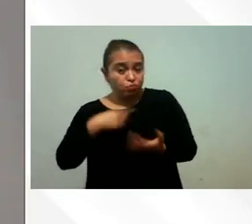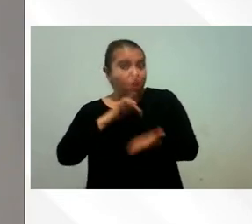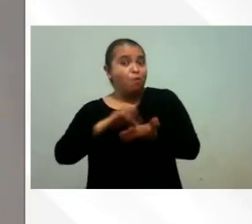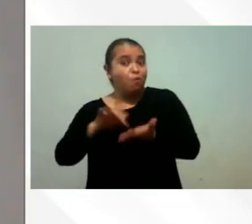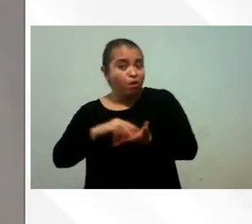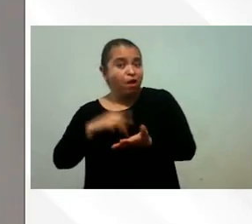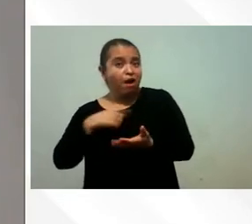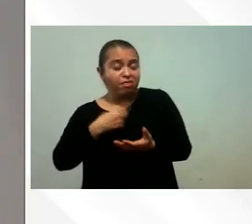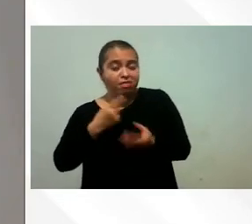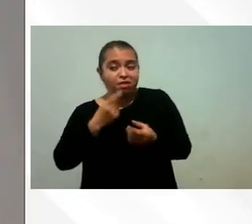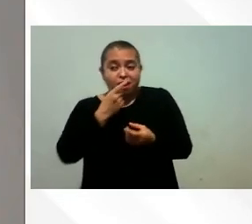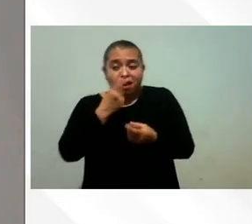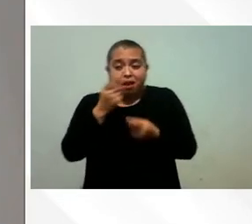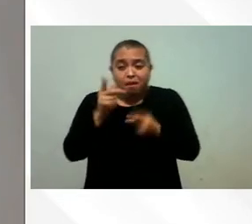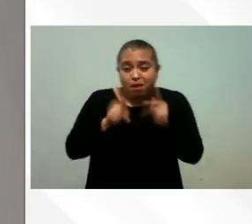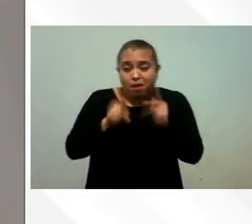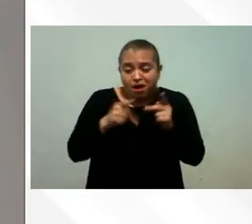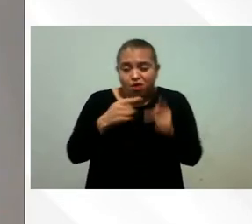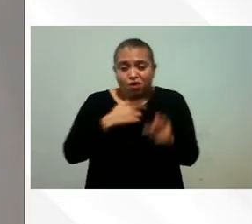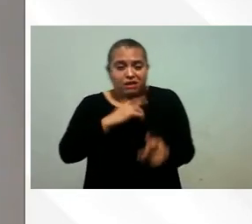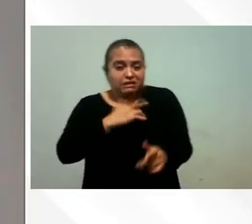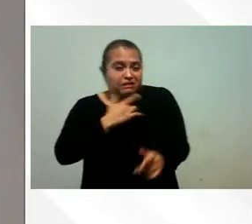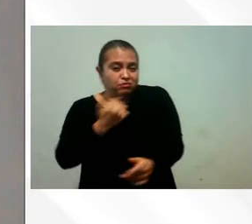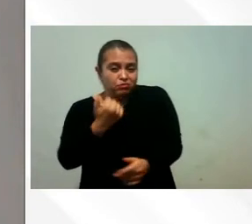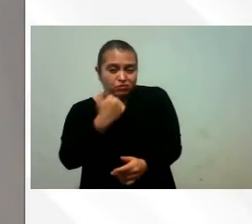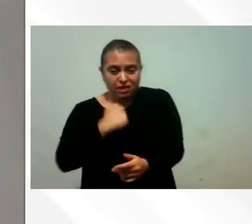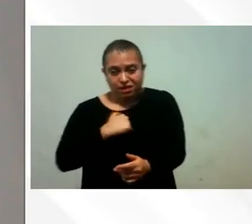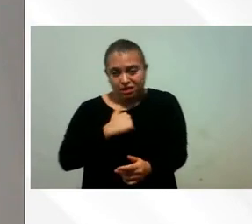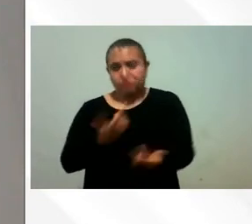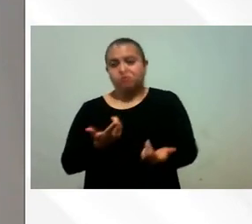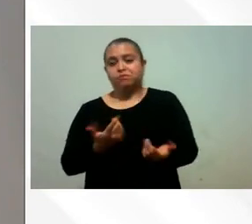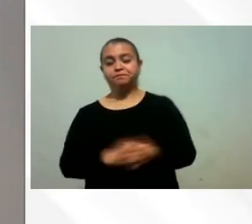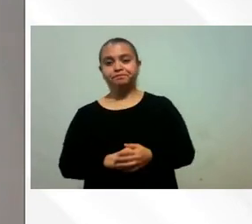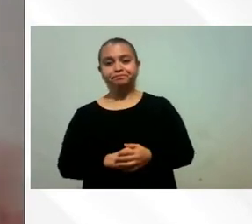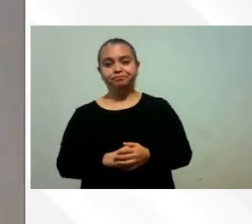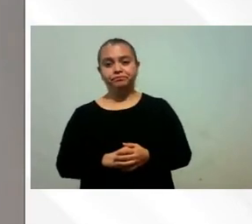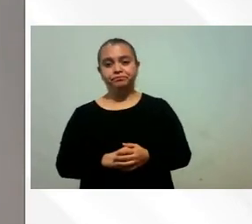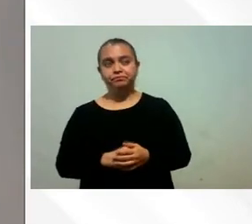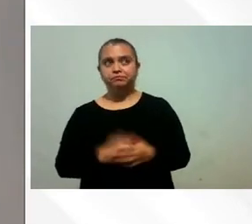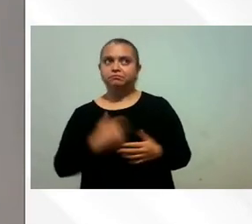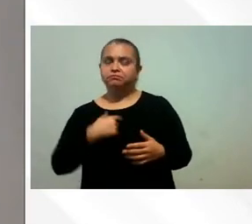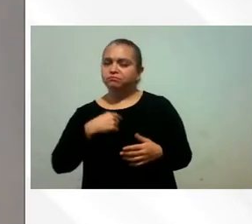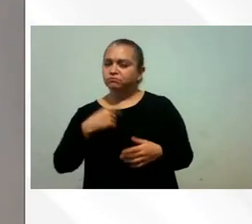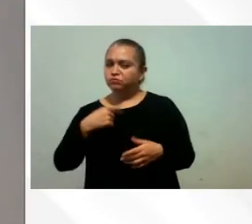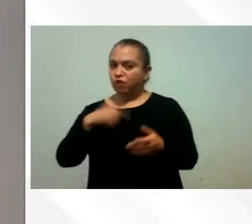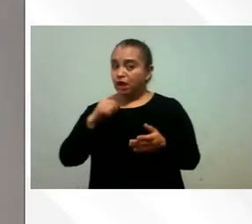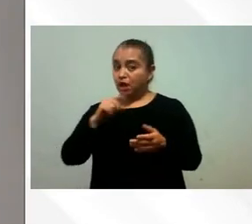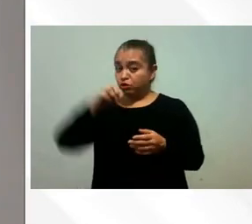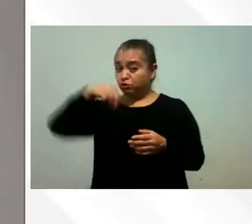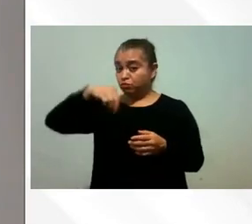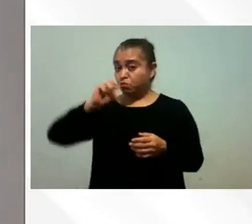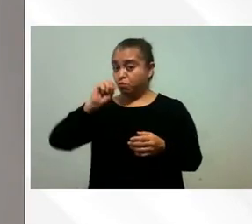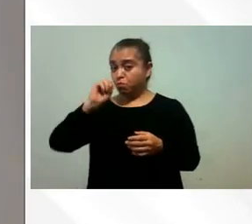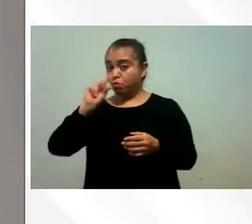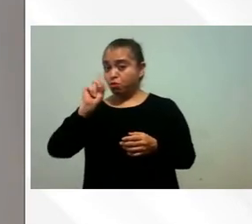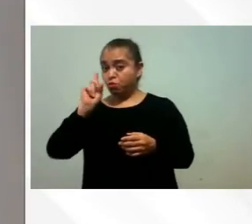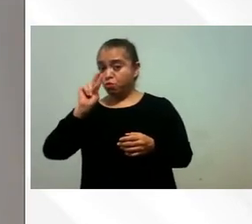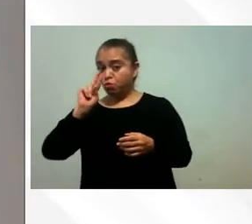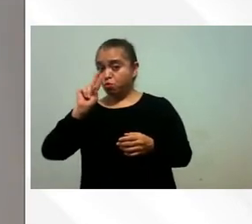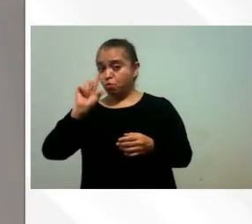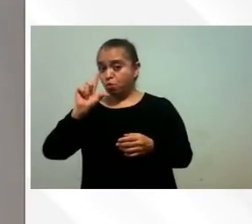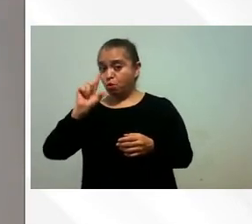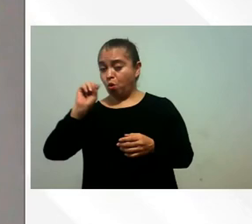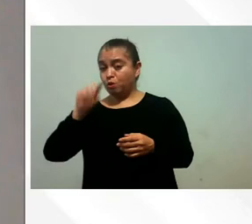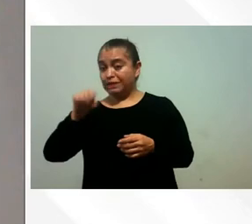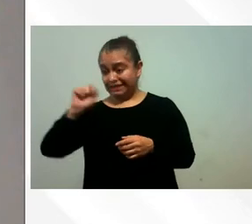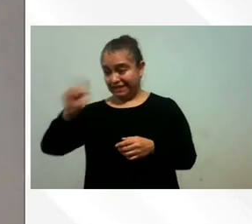recuerdos, pues todo aquello que estamos sintiendo, ¿no? Entonces, ahí en los módulos hay un montón de herramientas y estrategias. Yo les invito